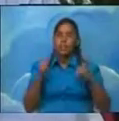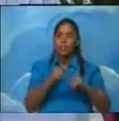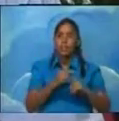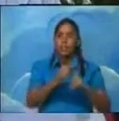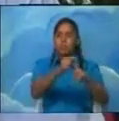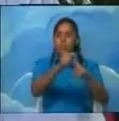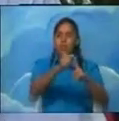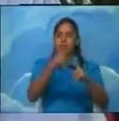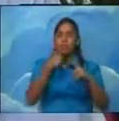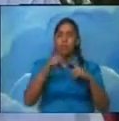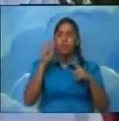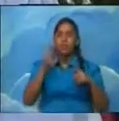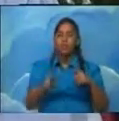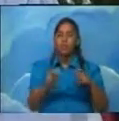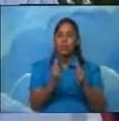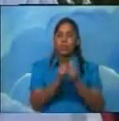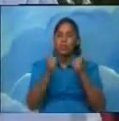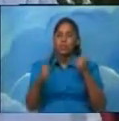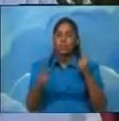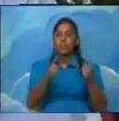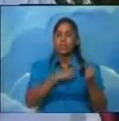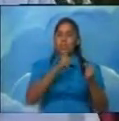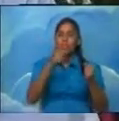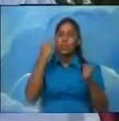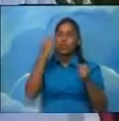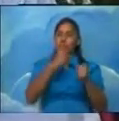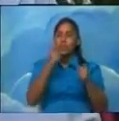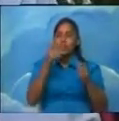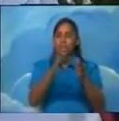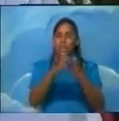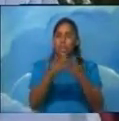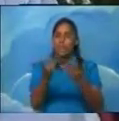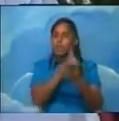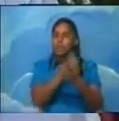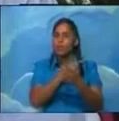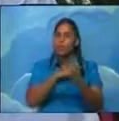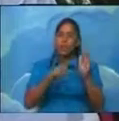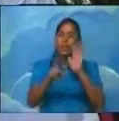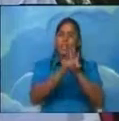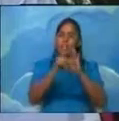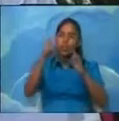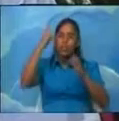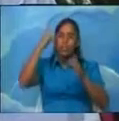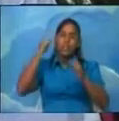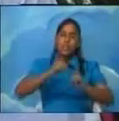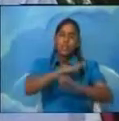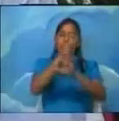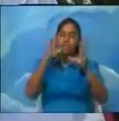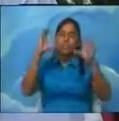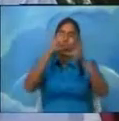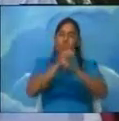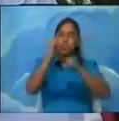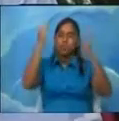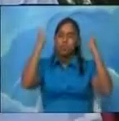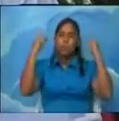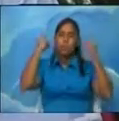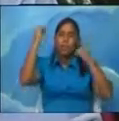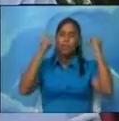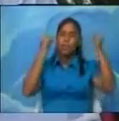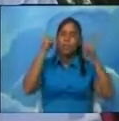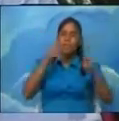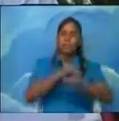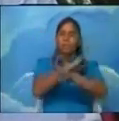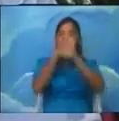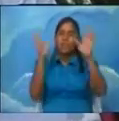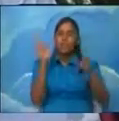especial. Pero que nunca se aparte de tu boca este libro de la ley, sino que de día y de noche usted medite. Mediten esta mañana en